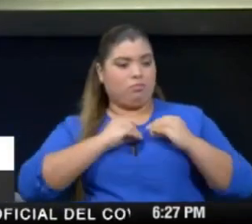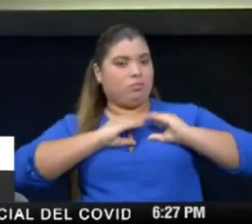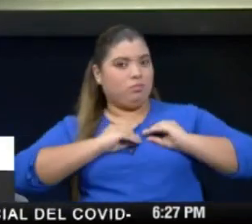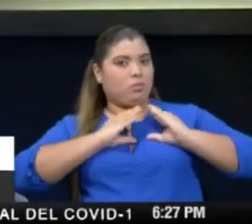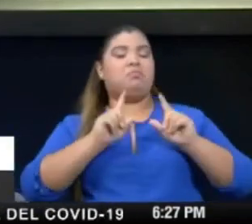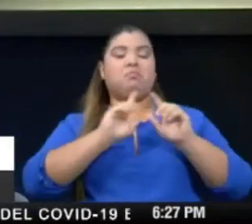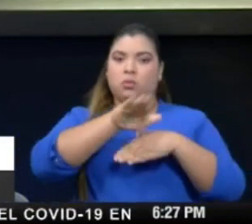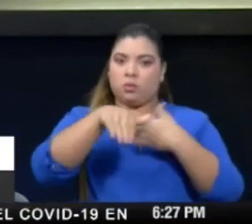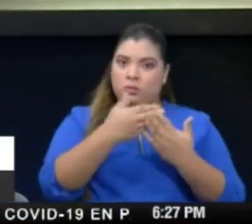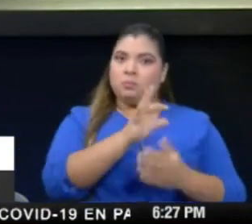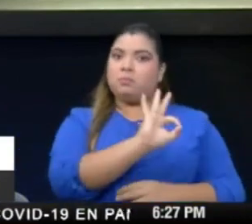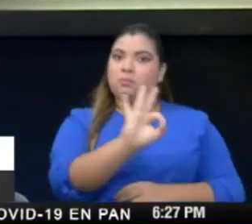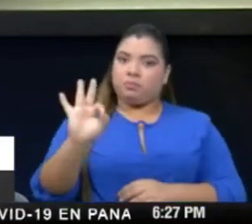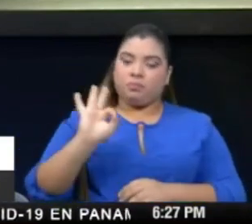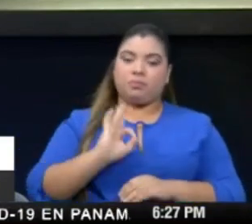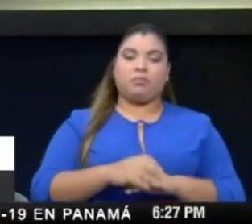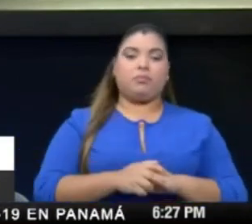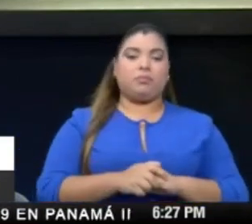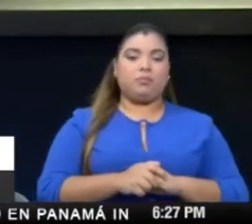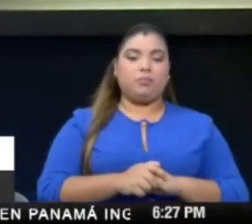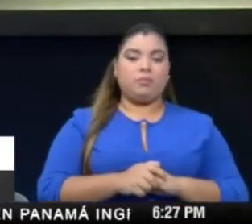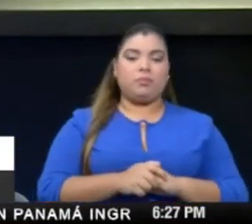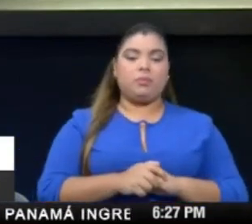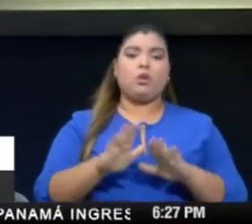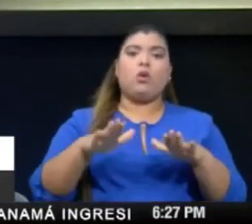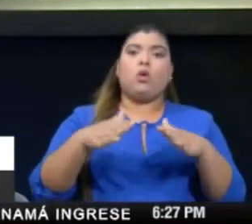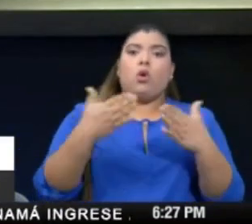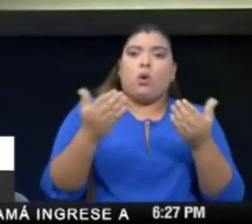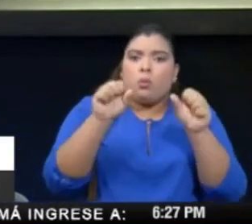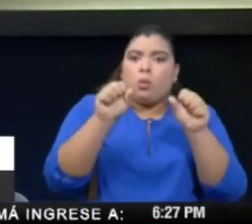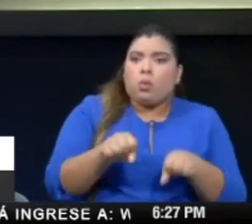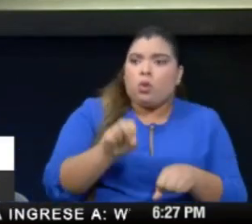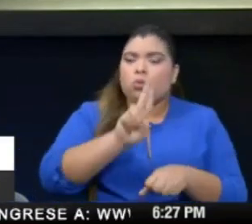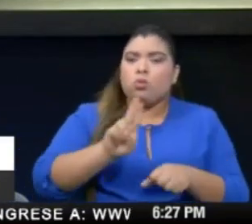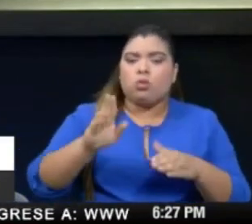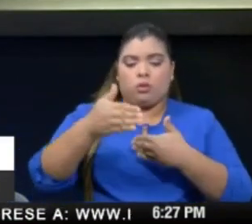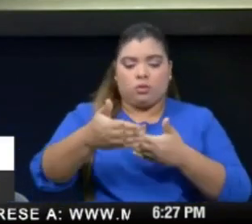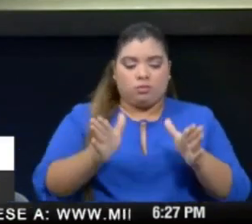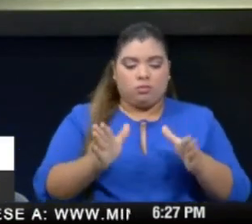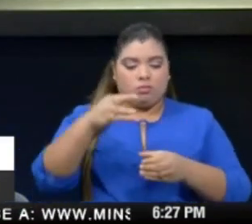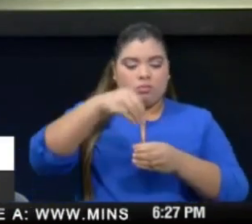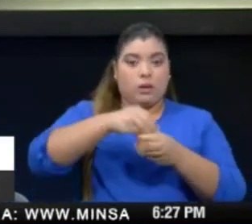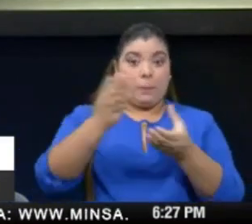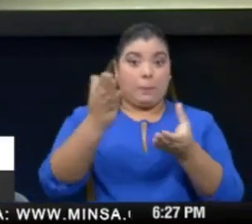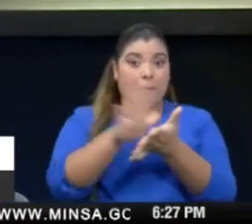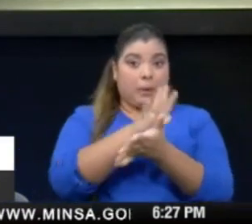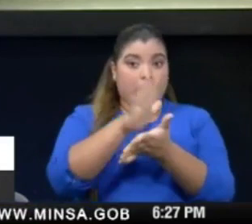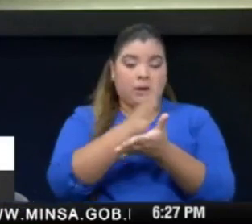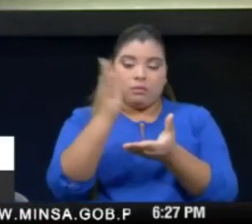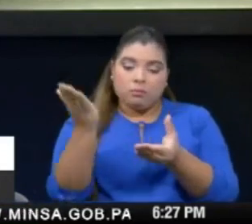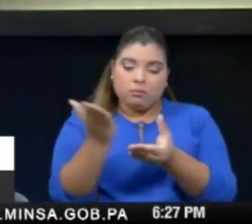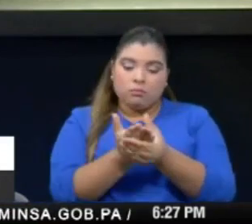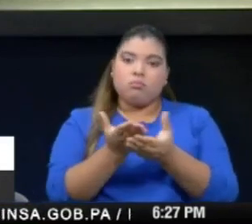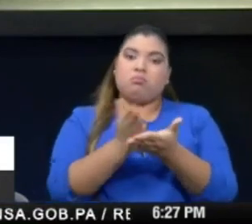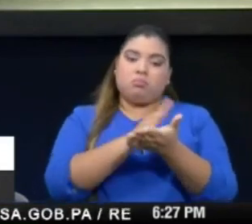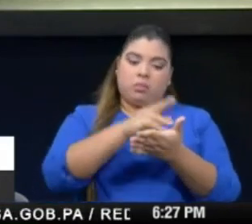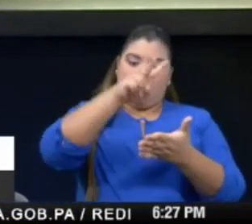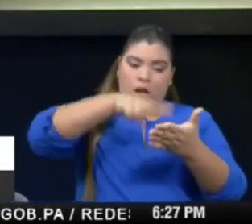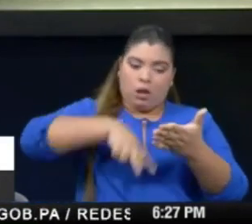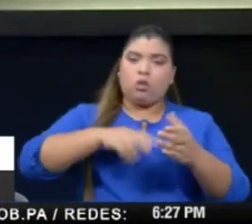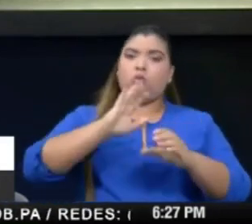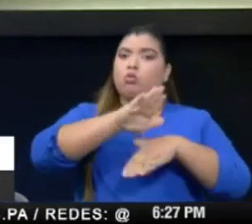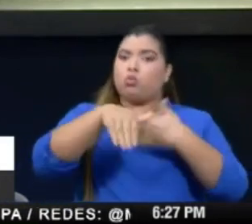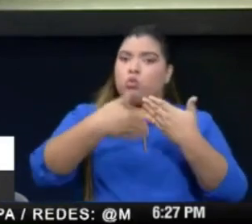instructivo sencillo sobre la manera en cómo utilizar todo el contenido de la bolsa. Hasta el momento,